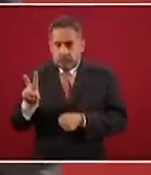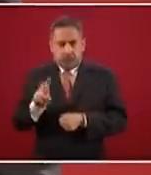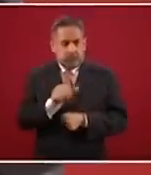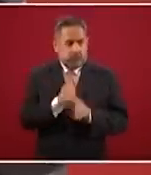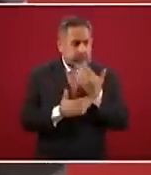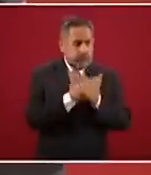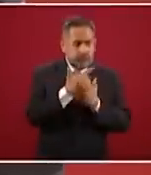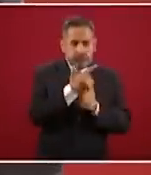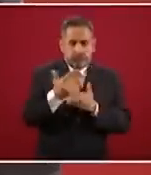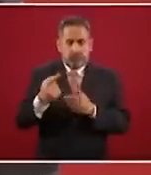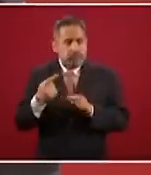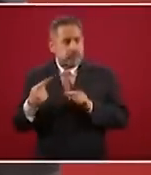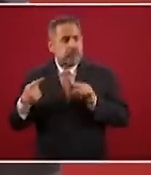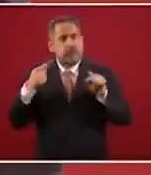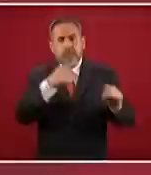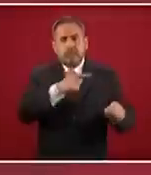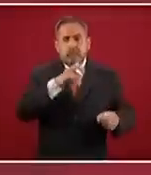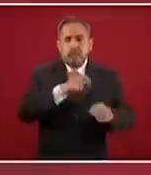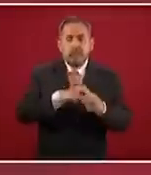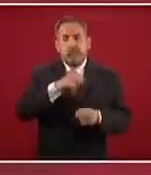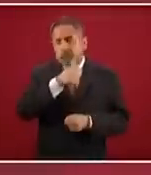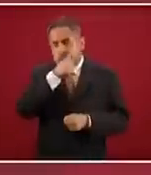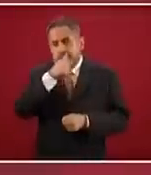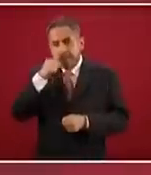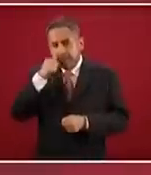6 a 7 de la mañana, ahora va a ser en Juárez